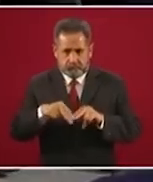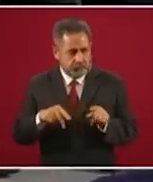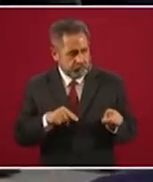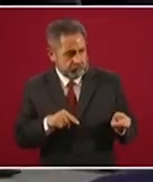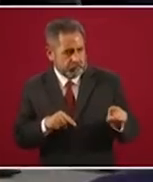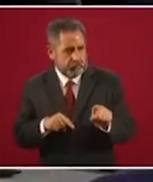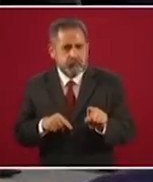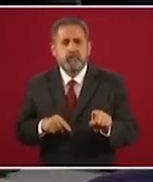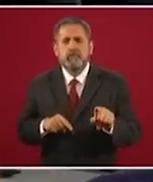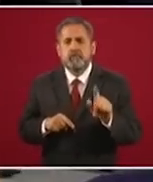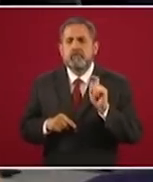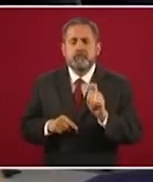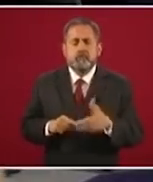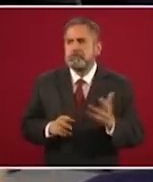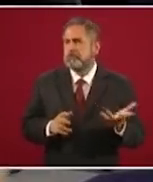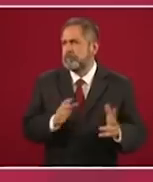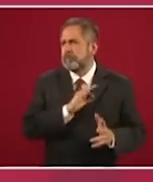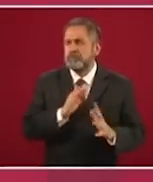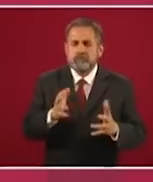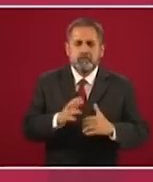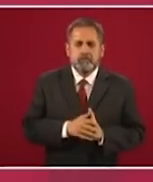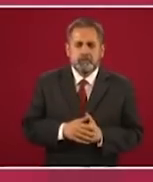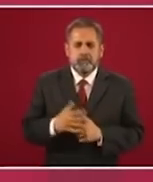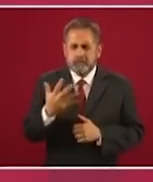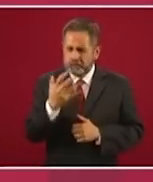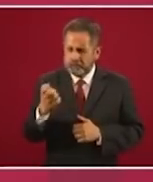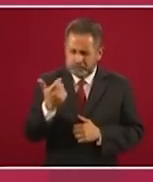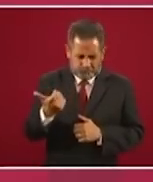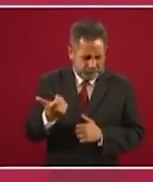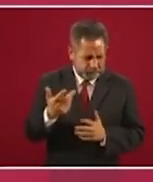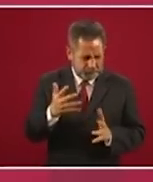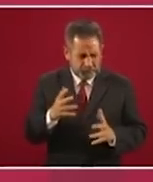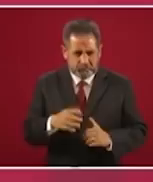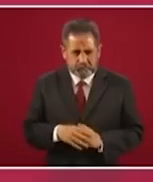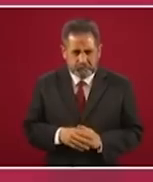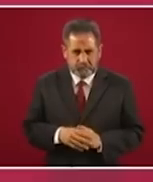Que son a 500 pesos,